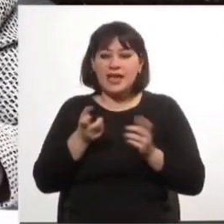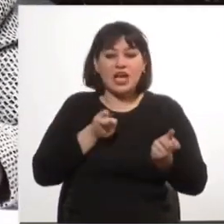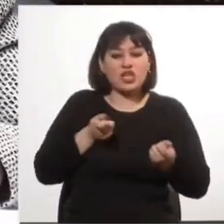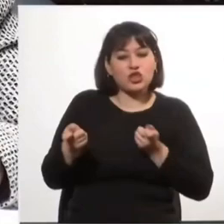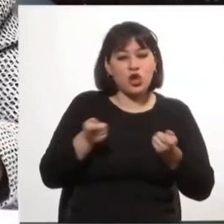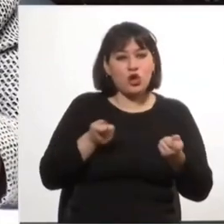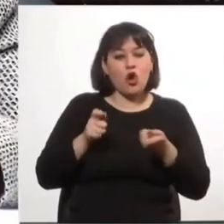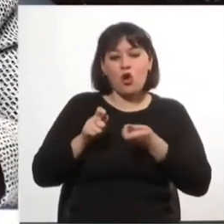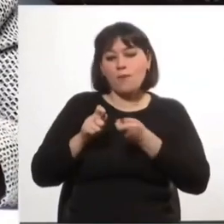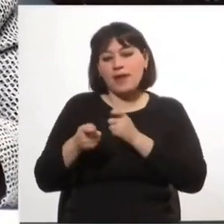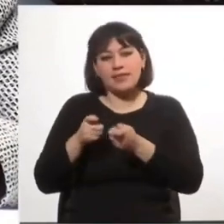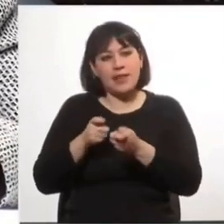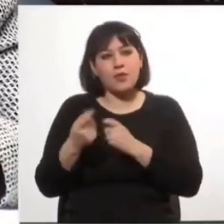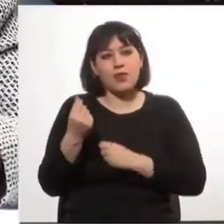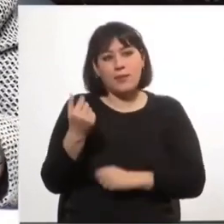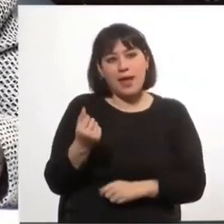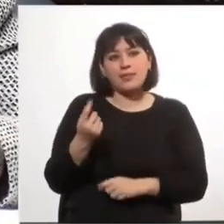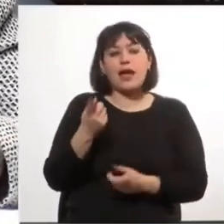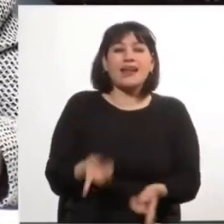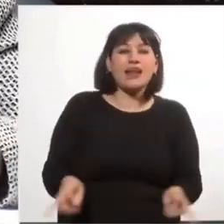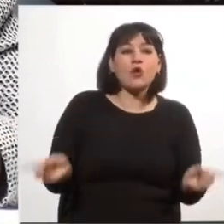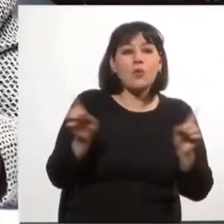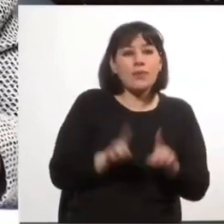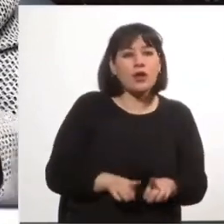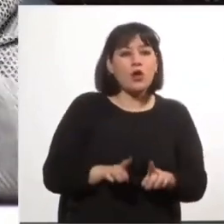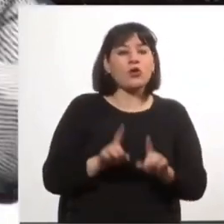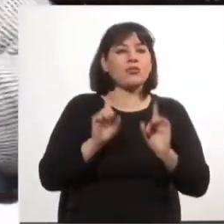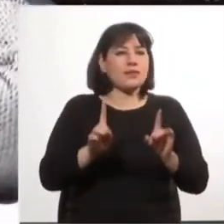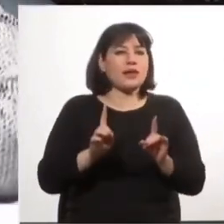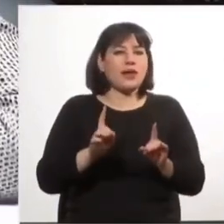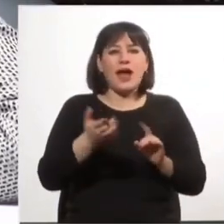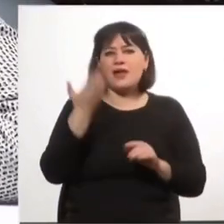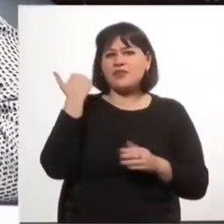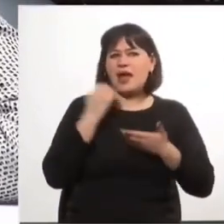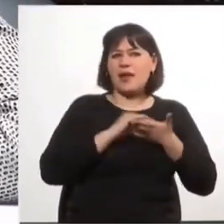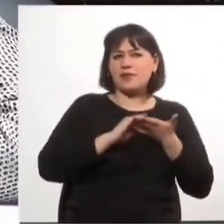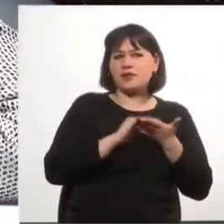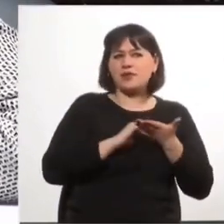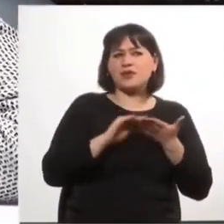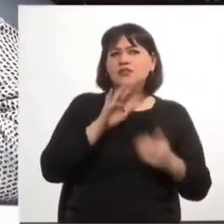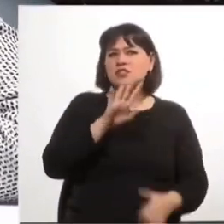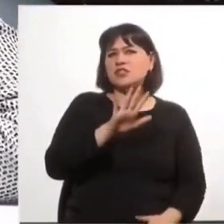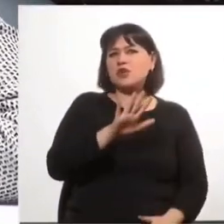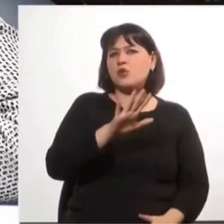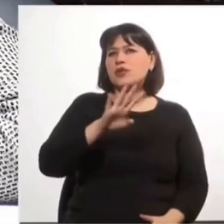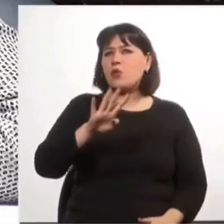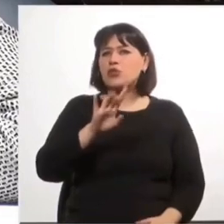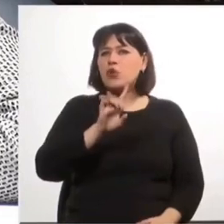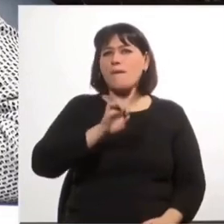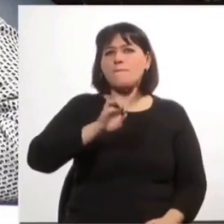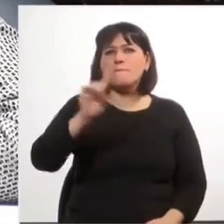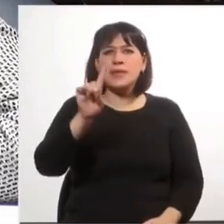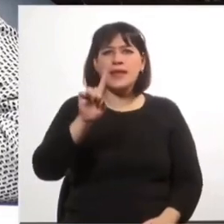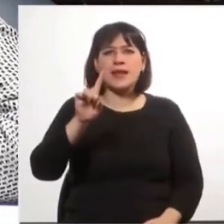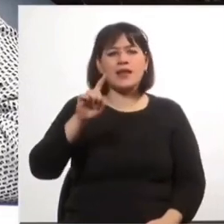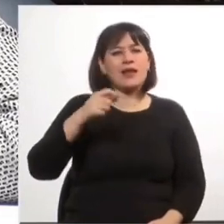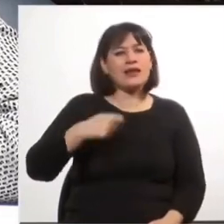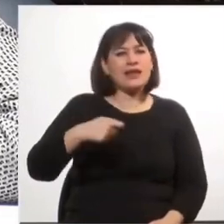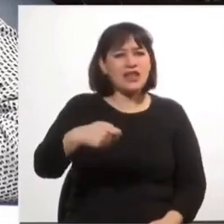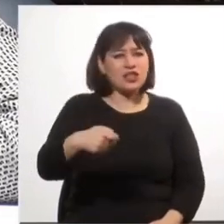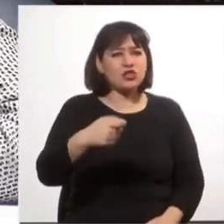que recuperó, se tenían en administración unos 54.000 créditos